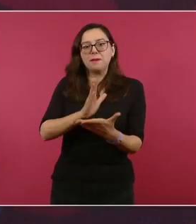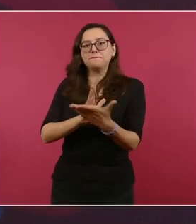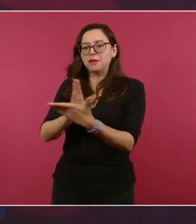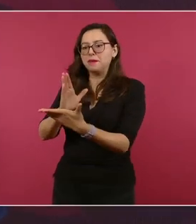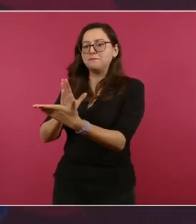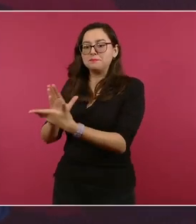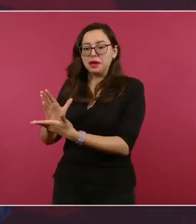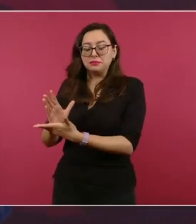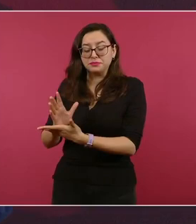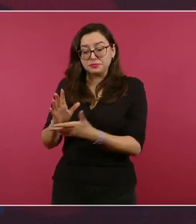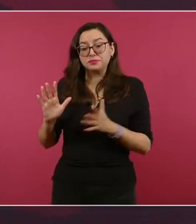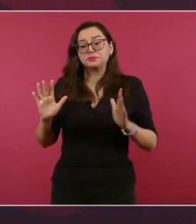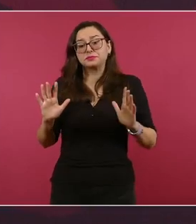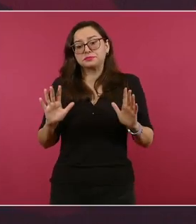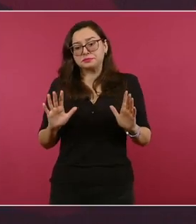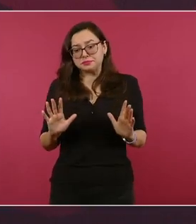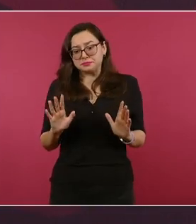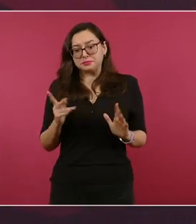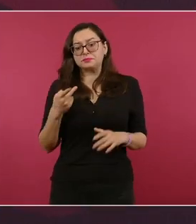Pero